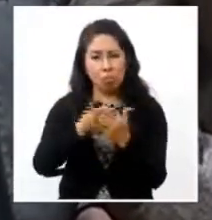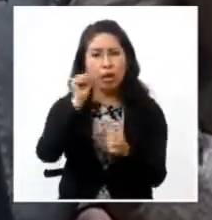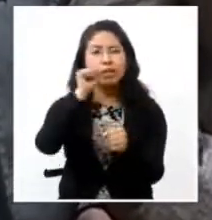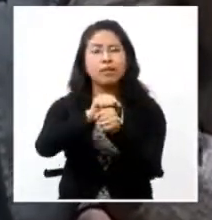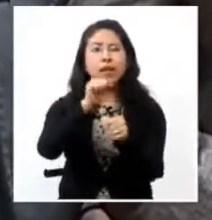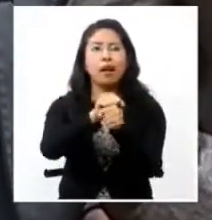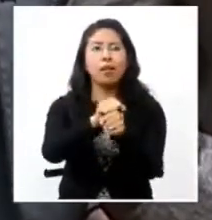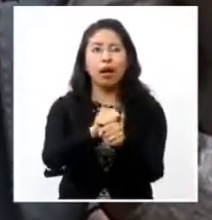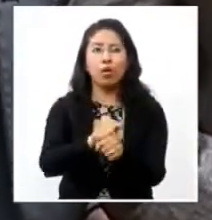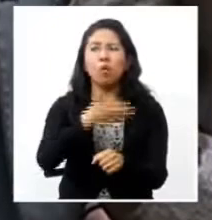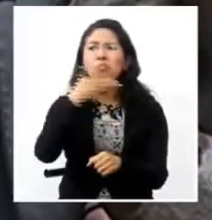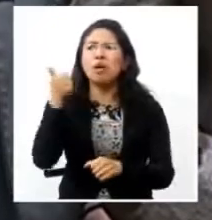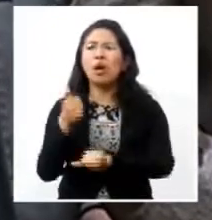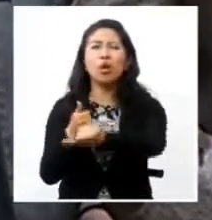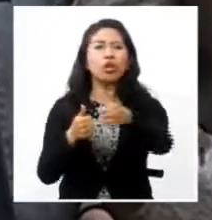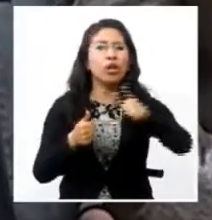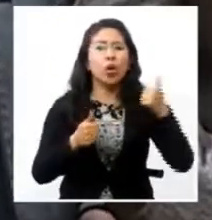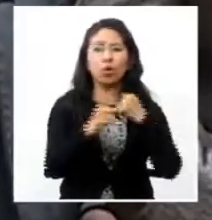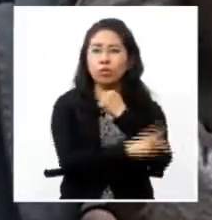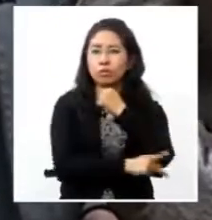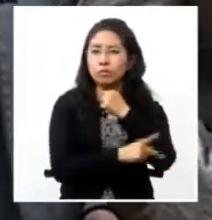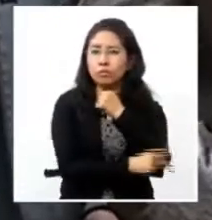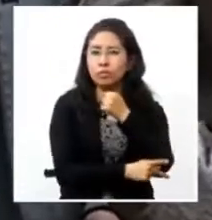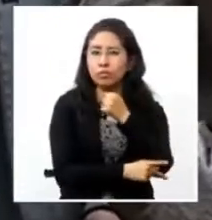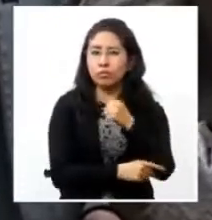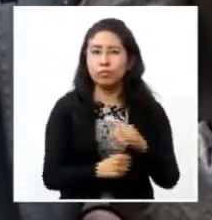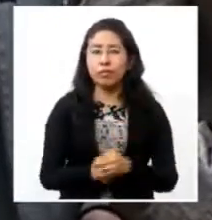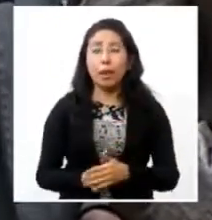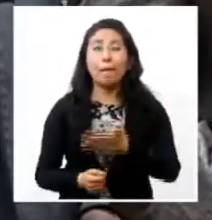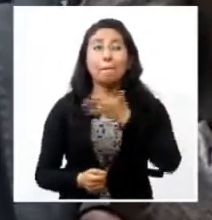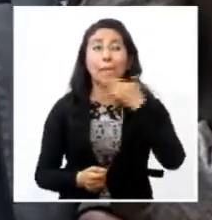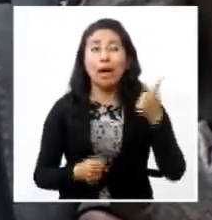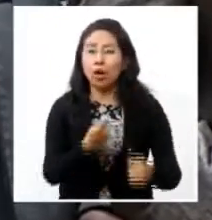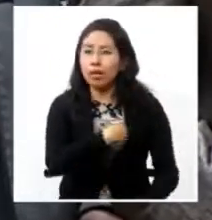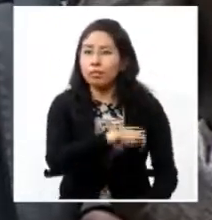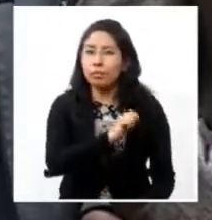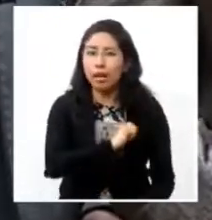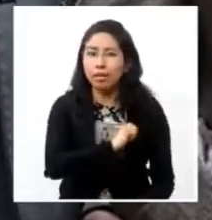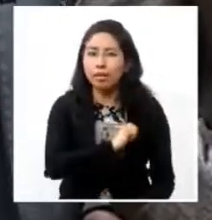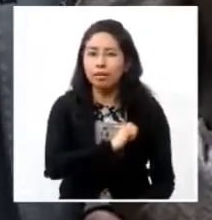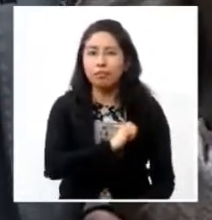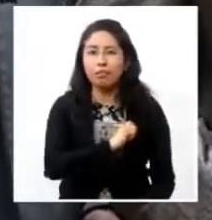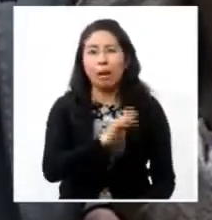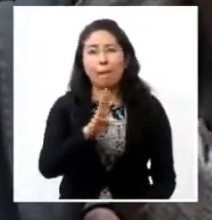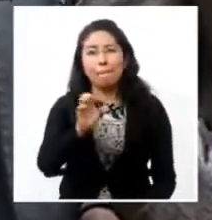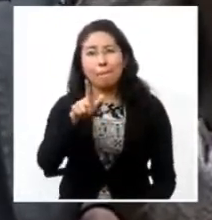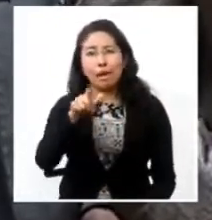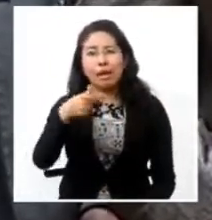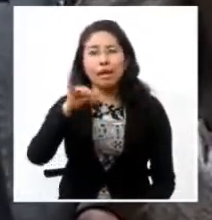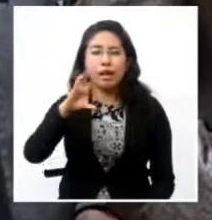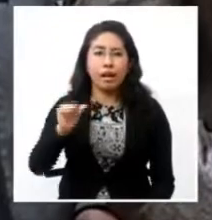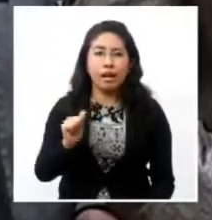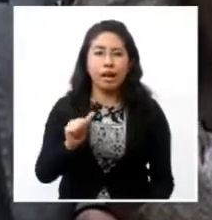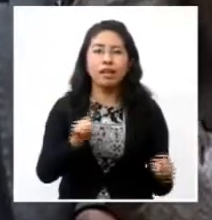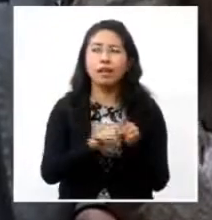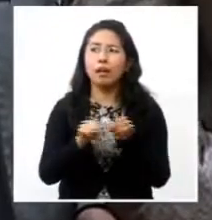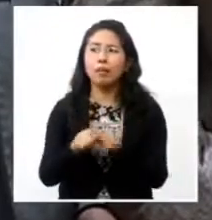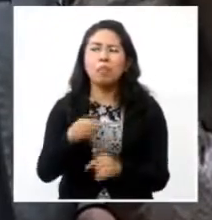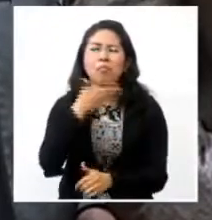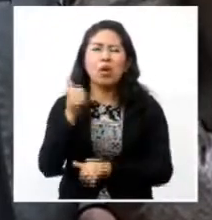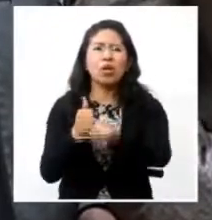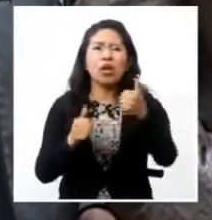mejor que el de muchos estados, mejor que el de España, que el de Bélgica y mejor que el de otros